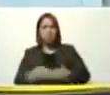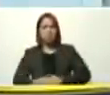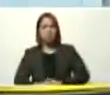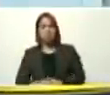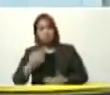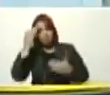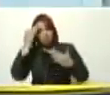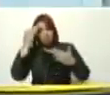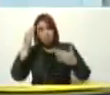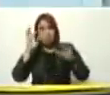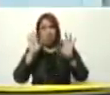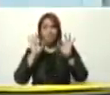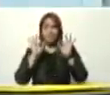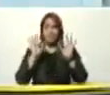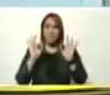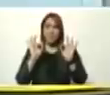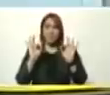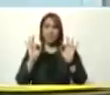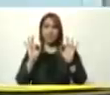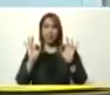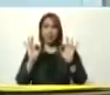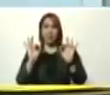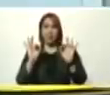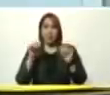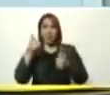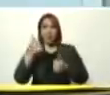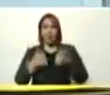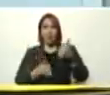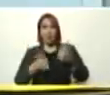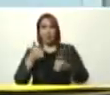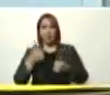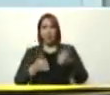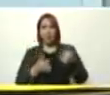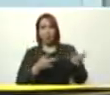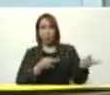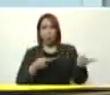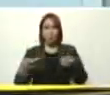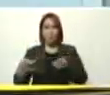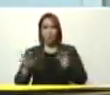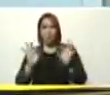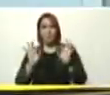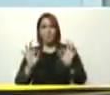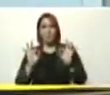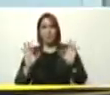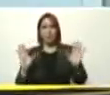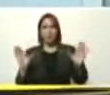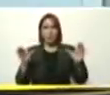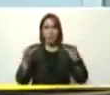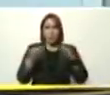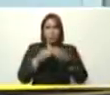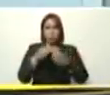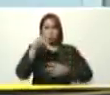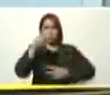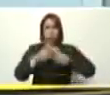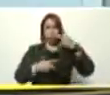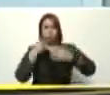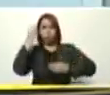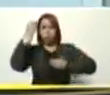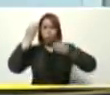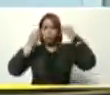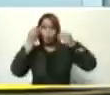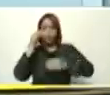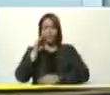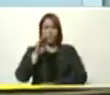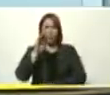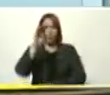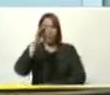Saludo de manera muy especial al candidato, invitado especial a esta reunión de planificación de futuro